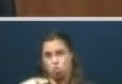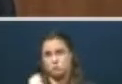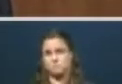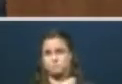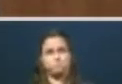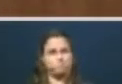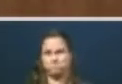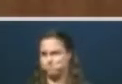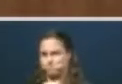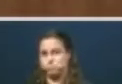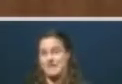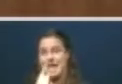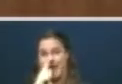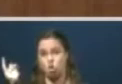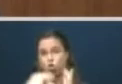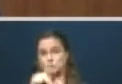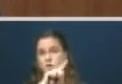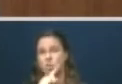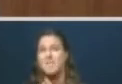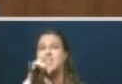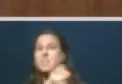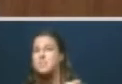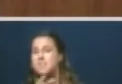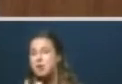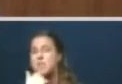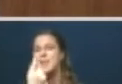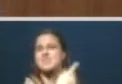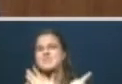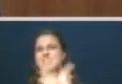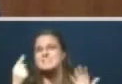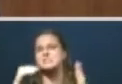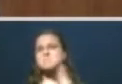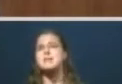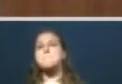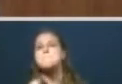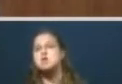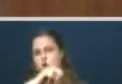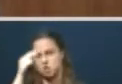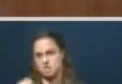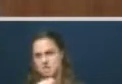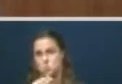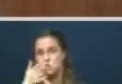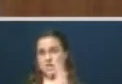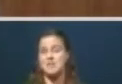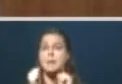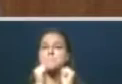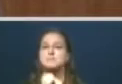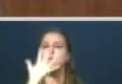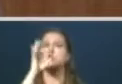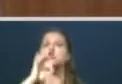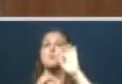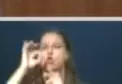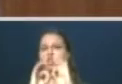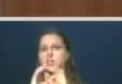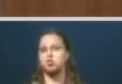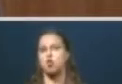ese año la deuda sanitaria alcanzó 16 mil millones de euros el 24% del coste anual de la sanidad pública